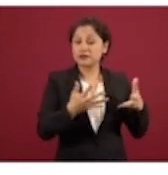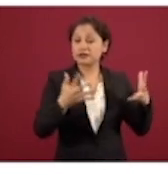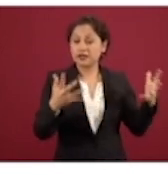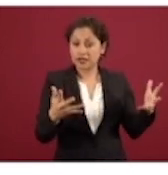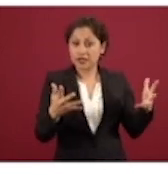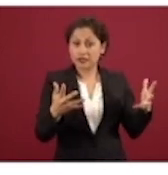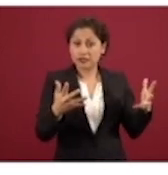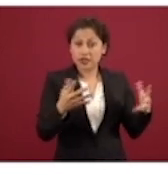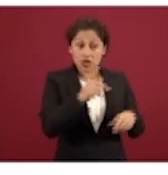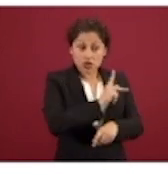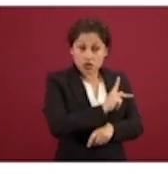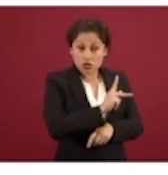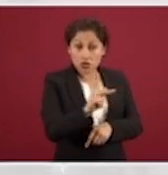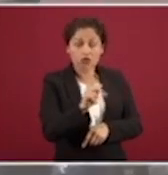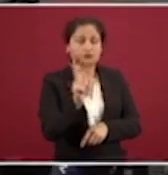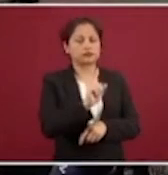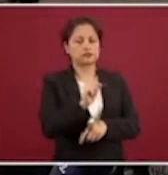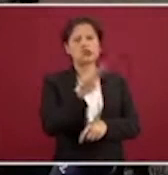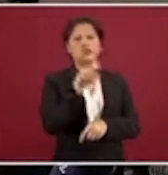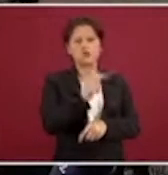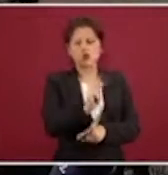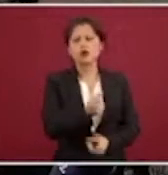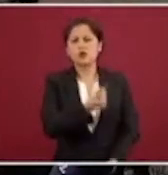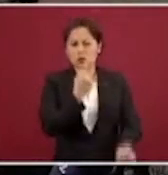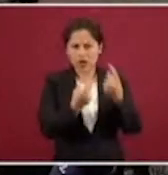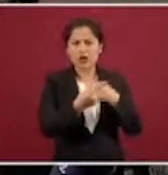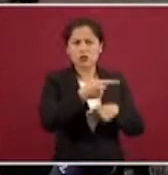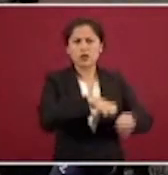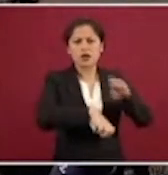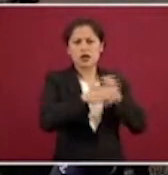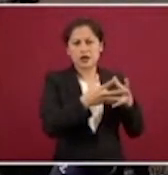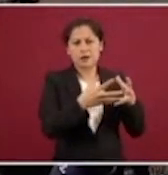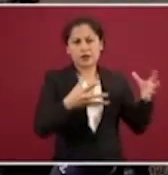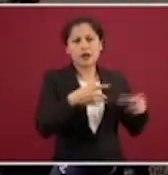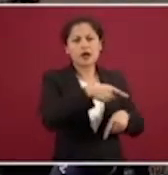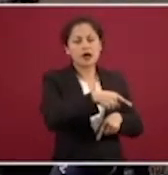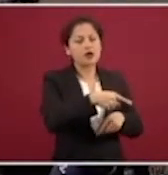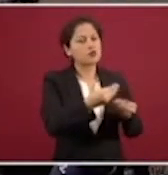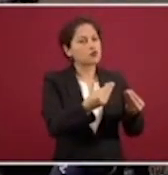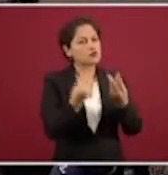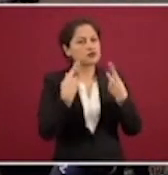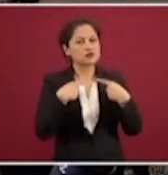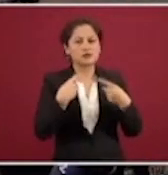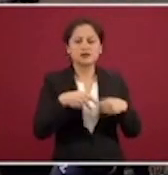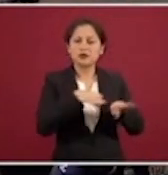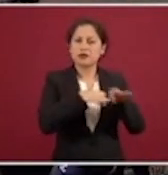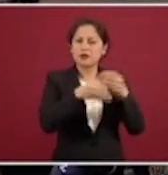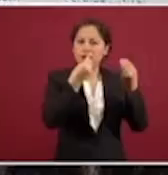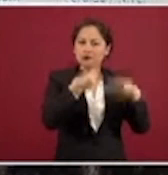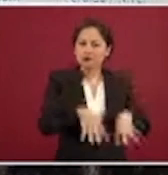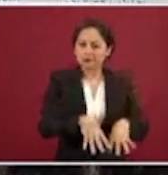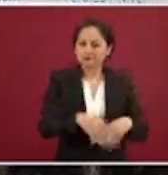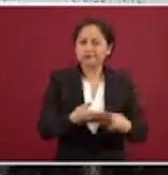son algunas, pero se registra en este tamaño de empresas donde mayor separación ha habido de